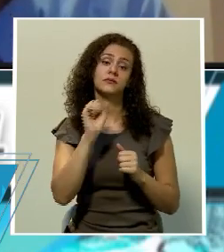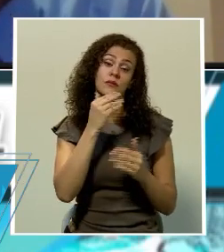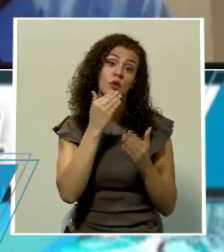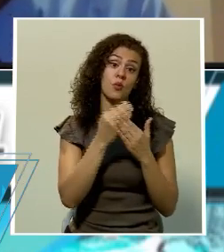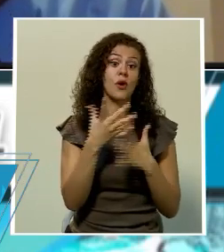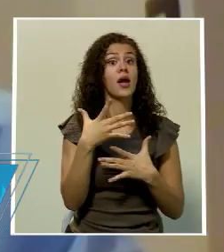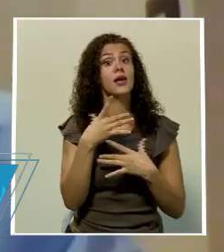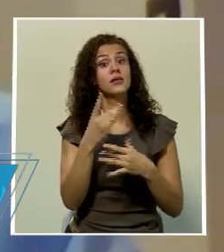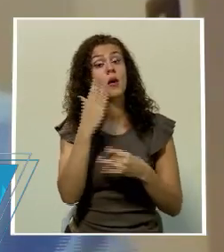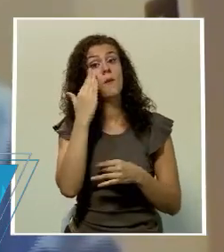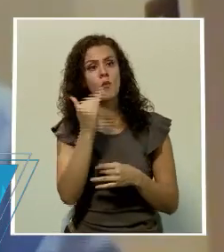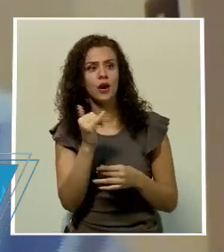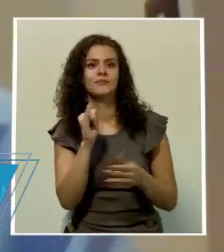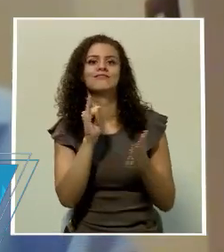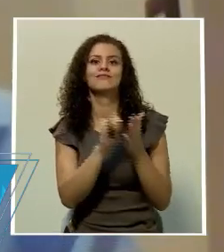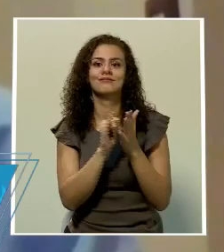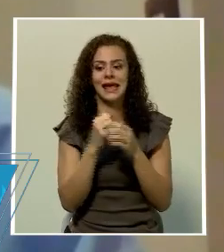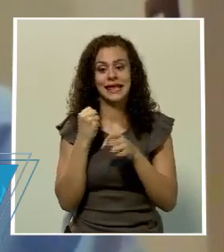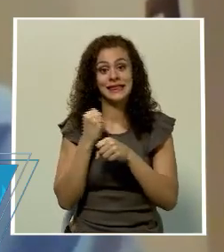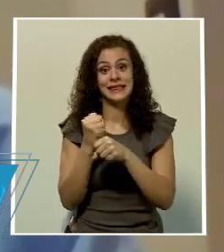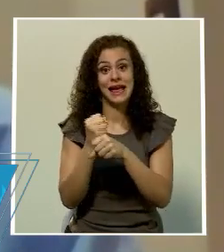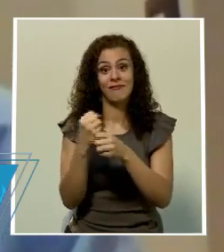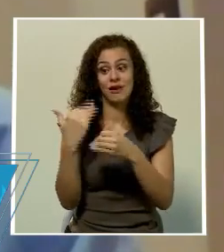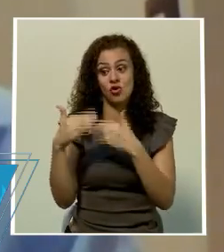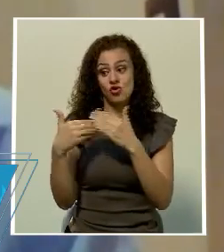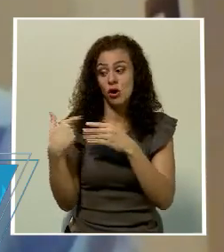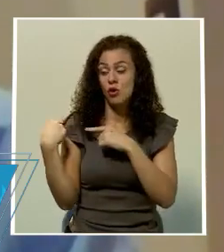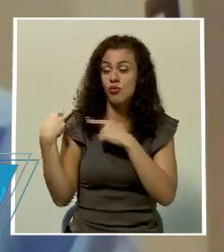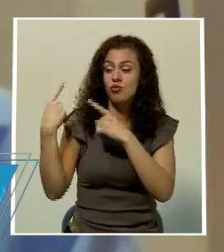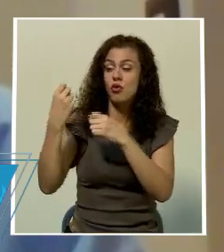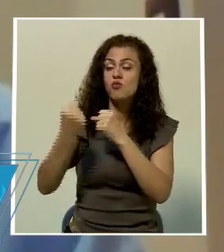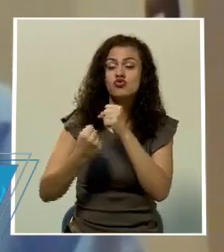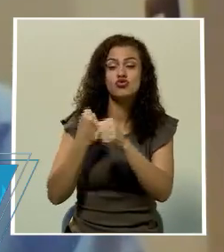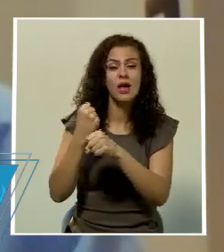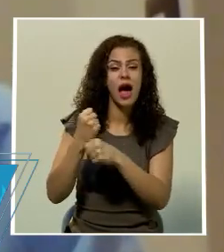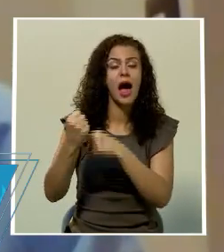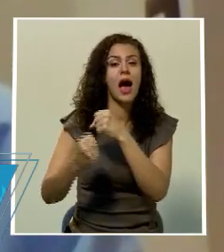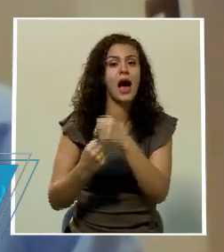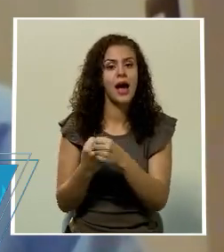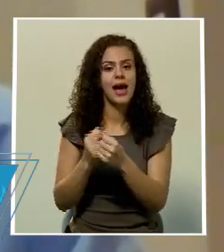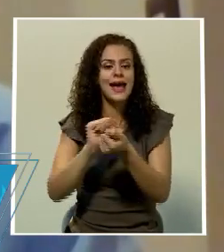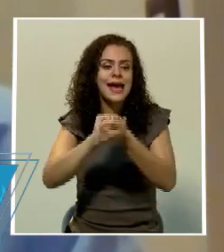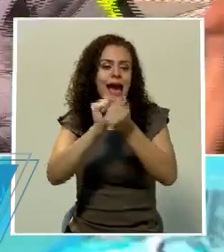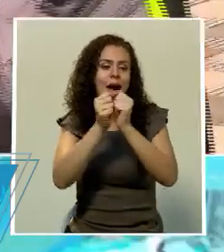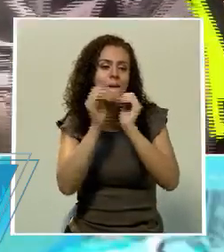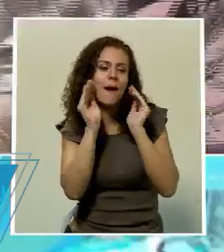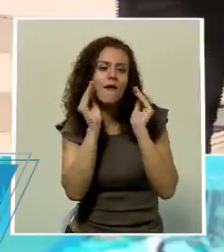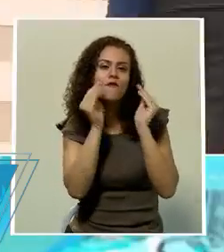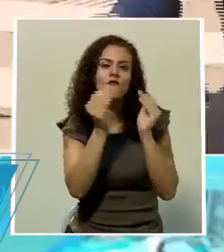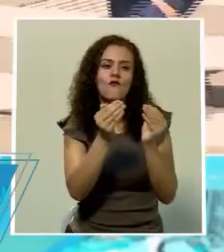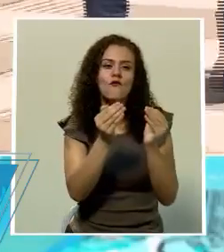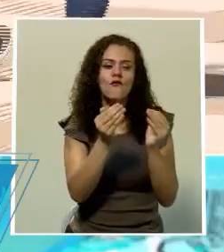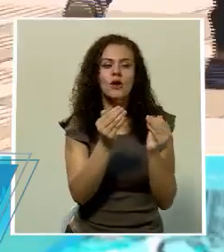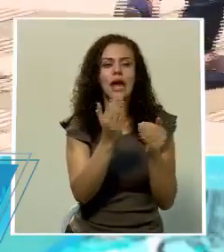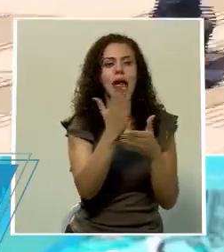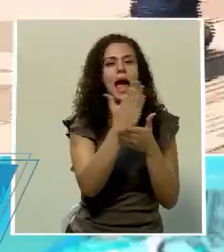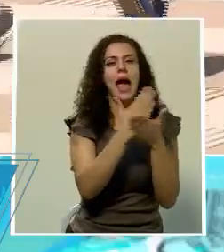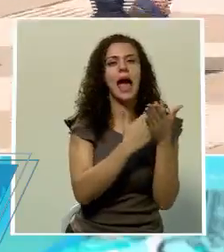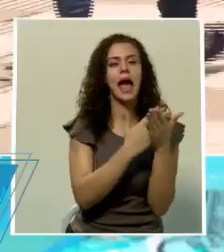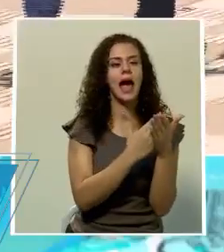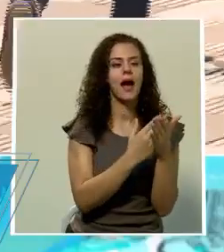Bueno, es muy interesante porque precisamente el trabajo que se ha realizado durante muchos años es cambiar el enfoque de